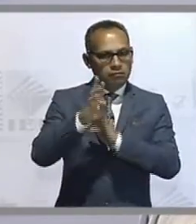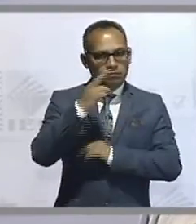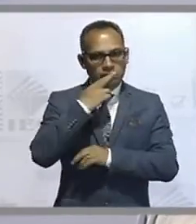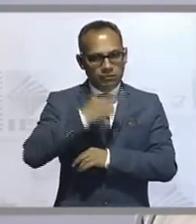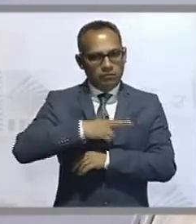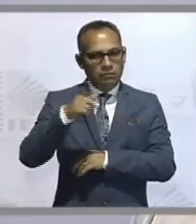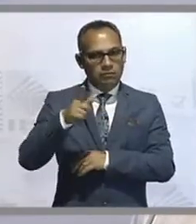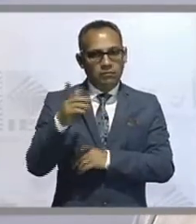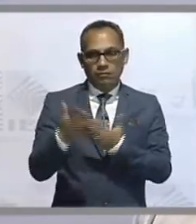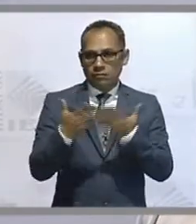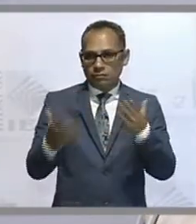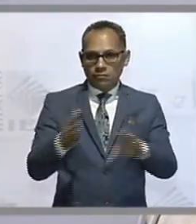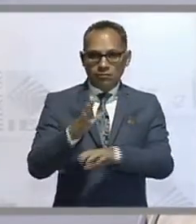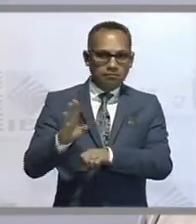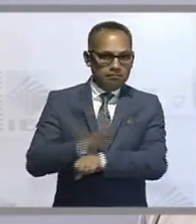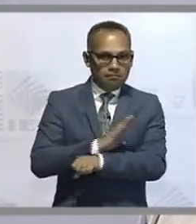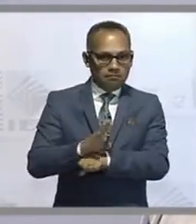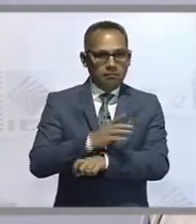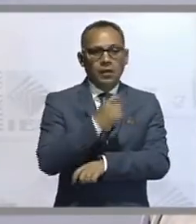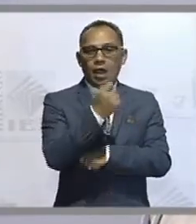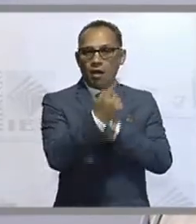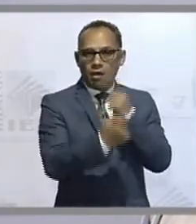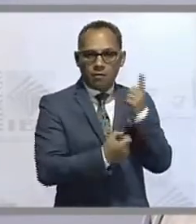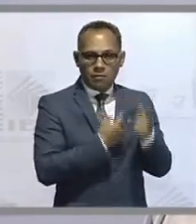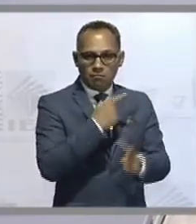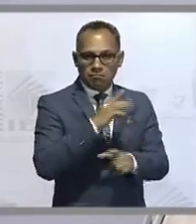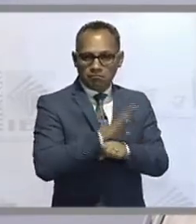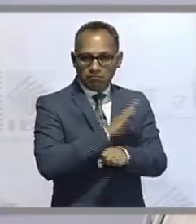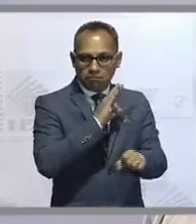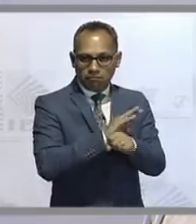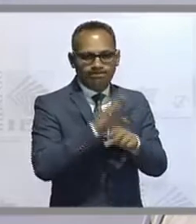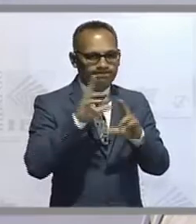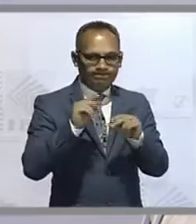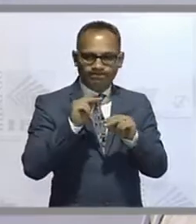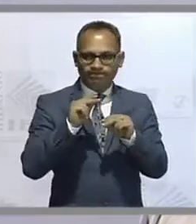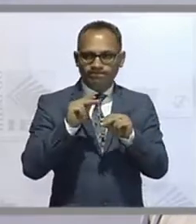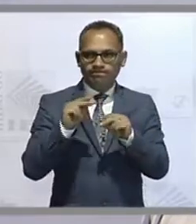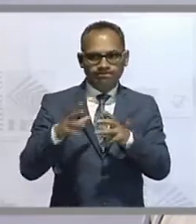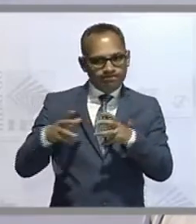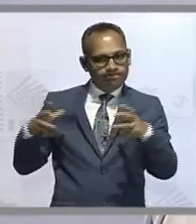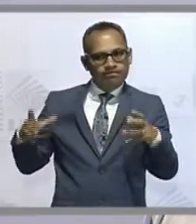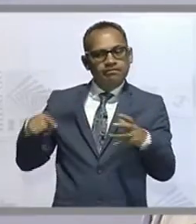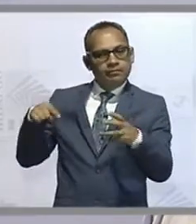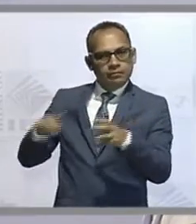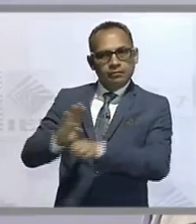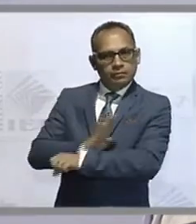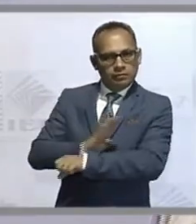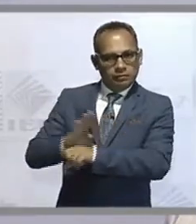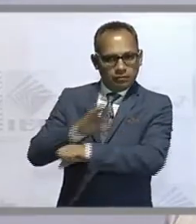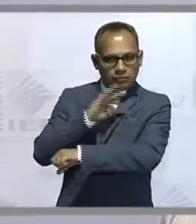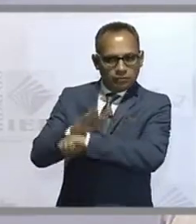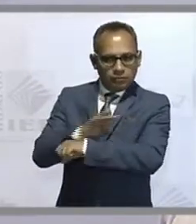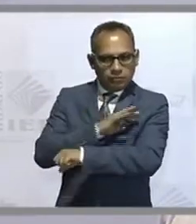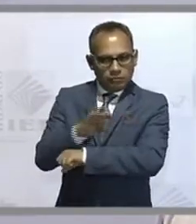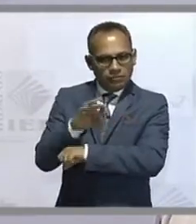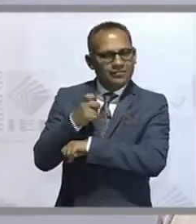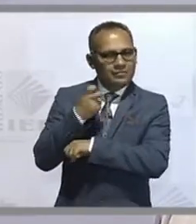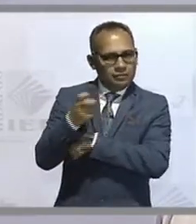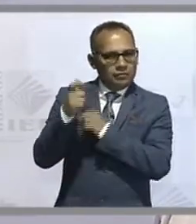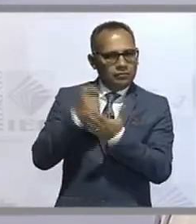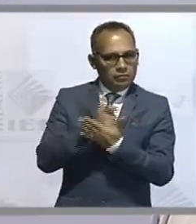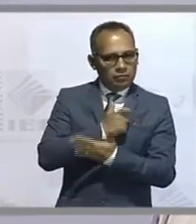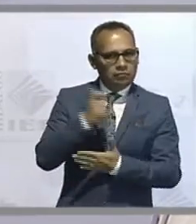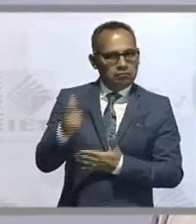hasta el día de hoy será para unos cuantos será para el grueso de la población y de esta manera tendremos salarios de calidad